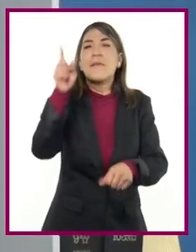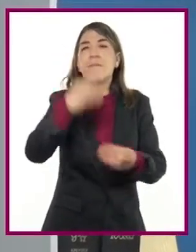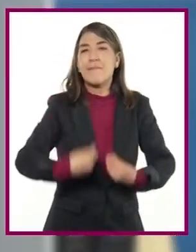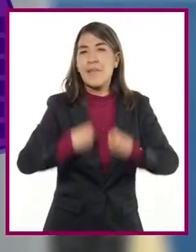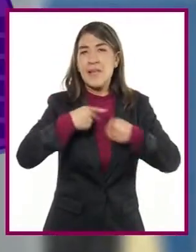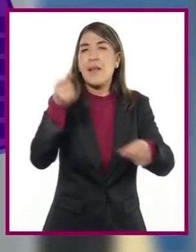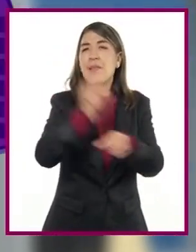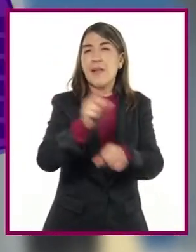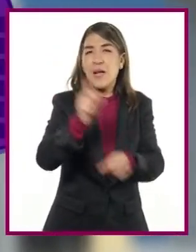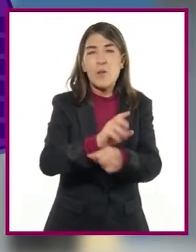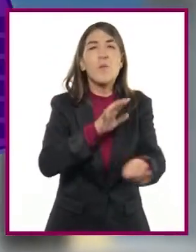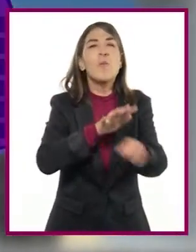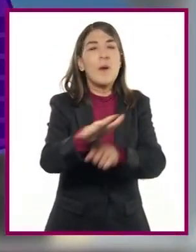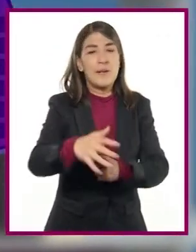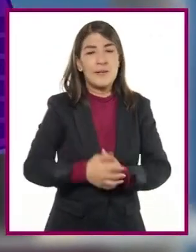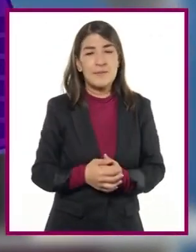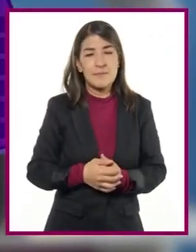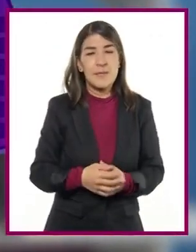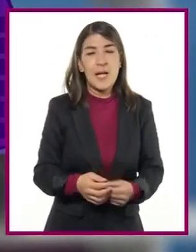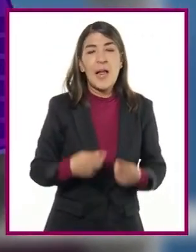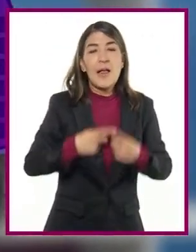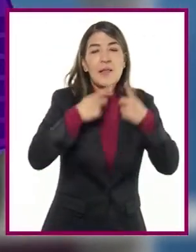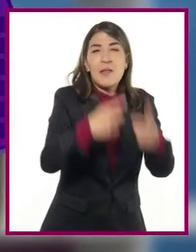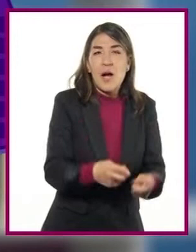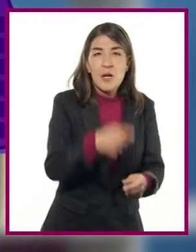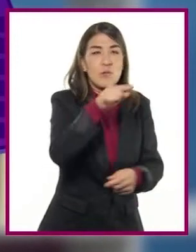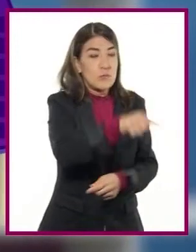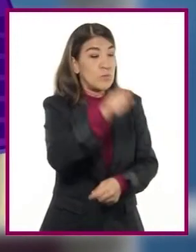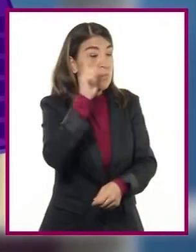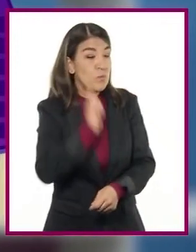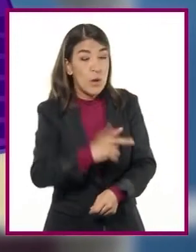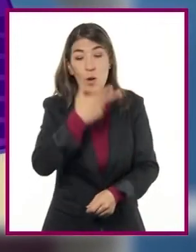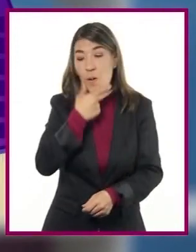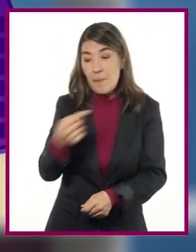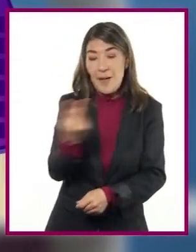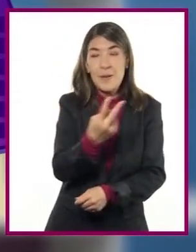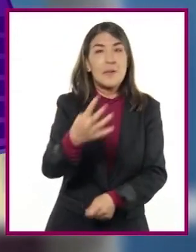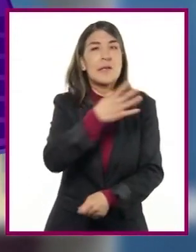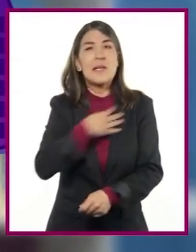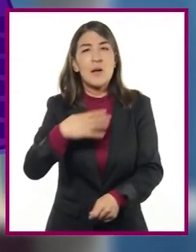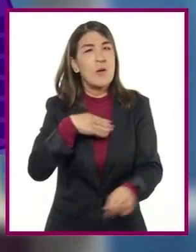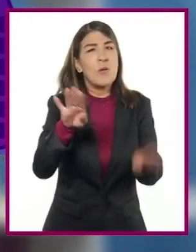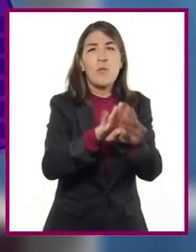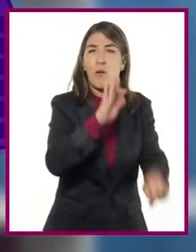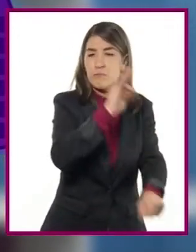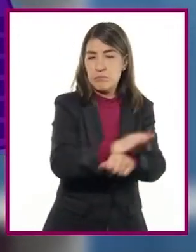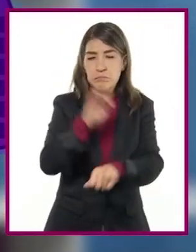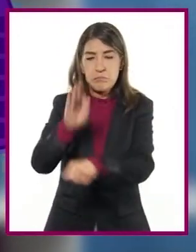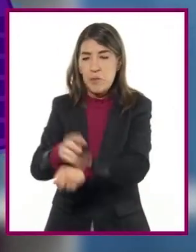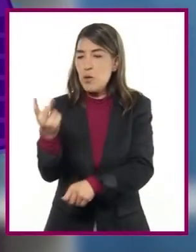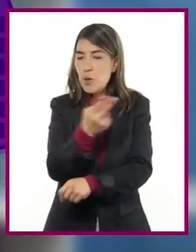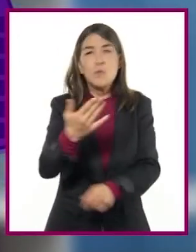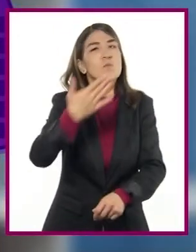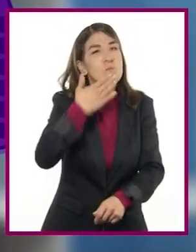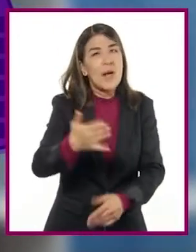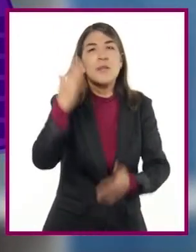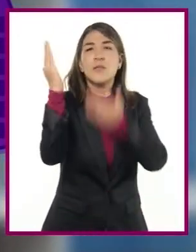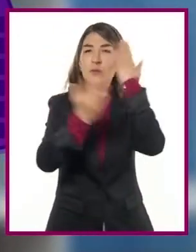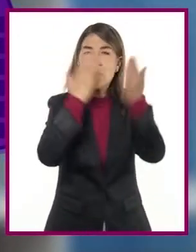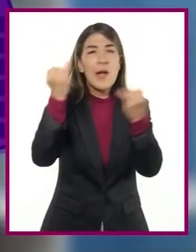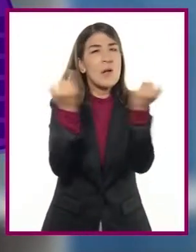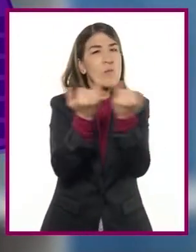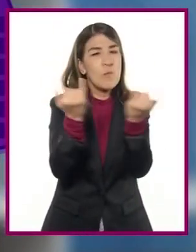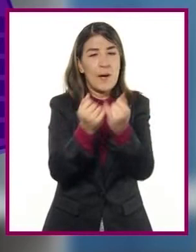son dar a las hijas y a los hijos las mismas oportunidades para estudiar, aplicar las normas o reglas